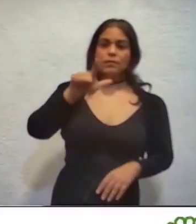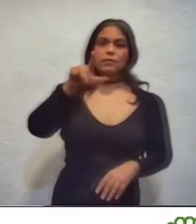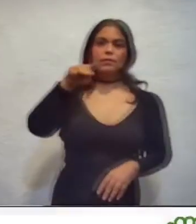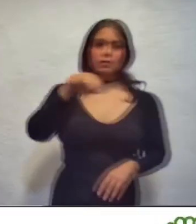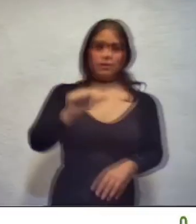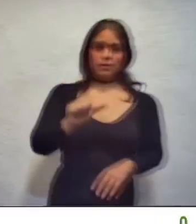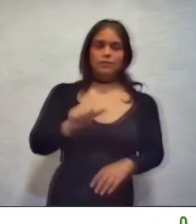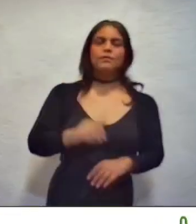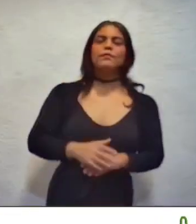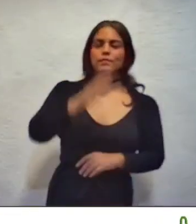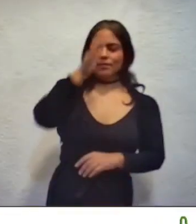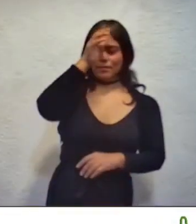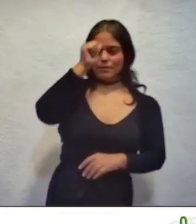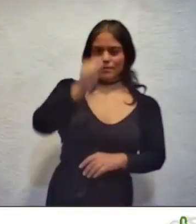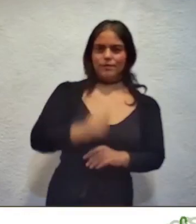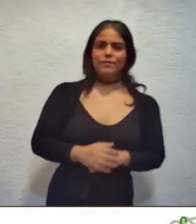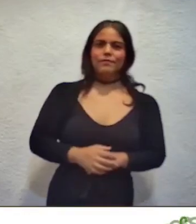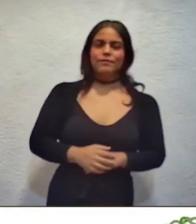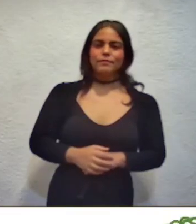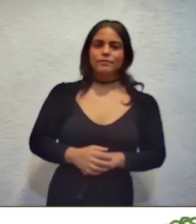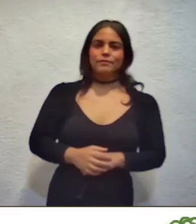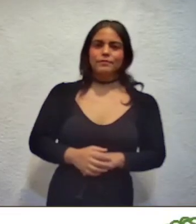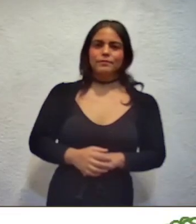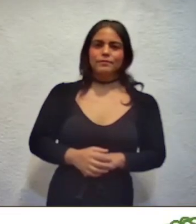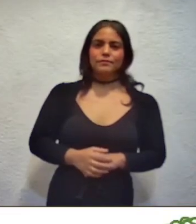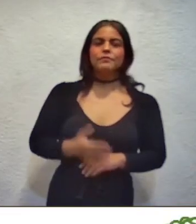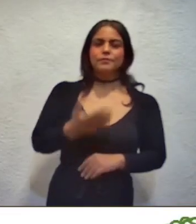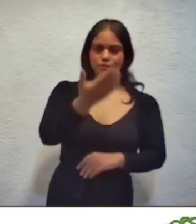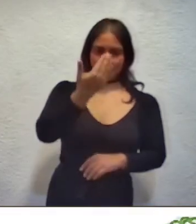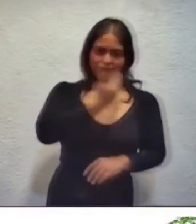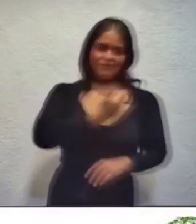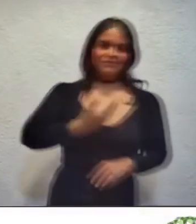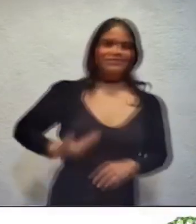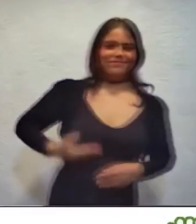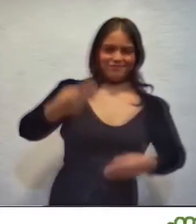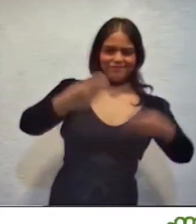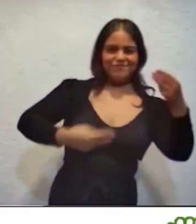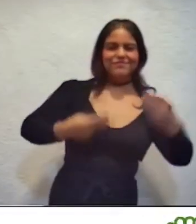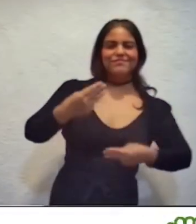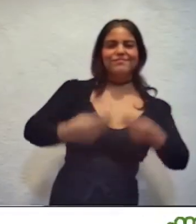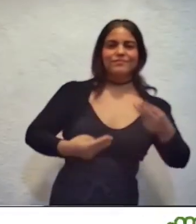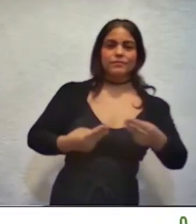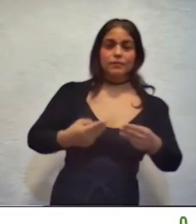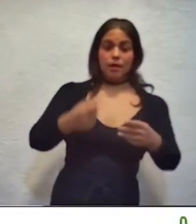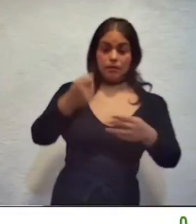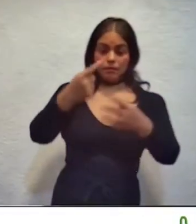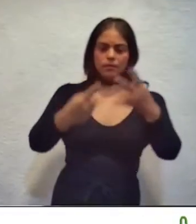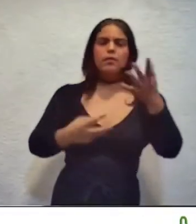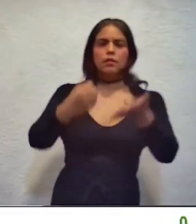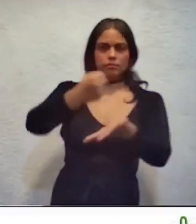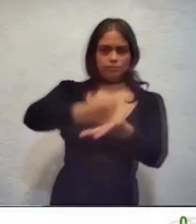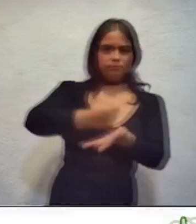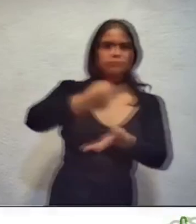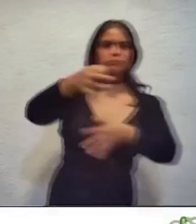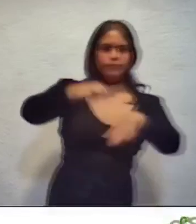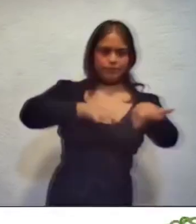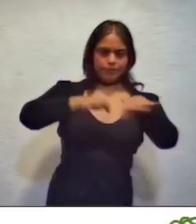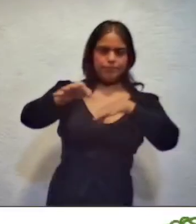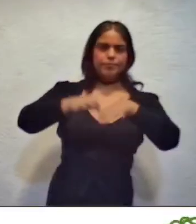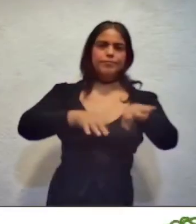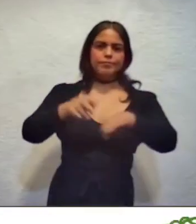Eugenio Alcaraz. A favor. Magistrada presidenta, magistrada, magistrados, la lista de los asuntos fue aprobada por unanimidad de